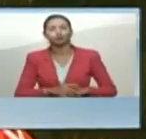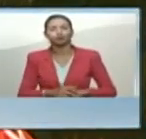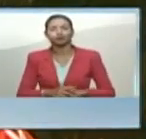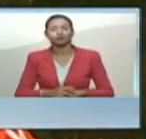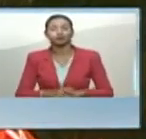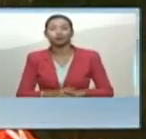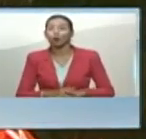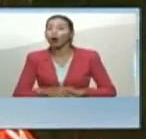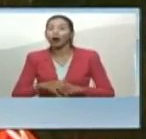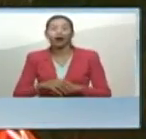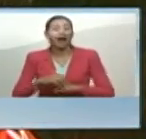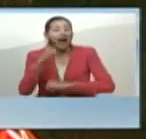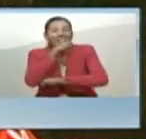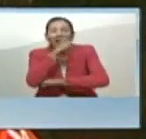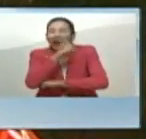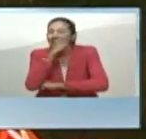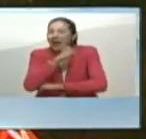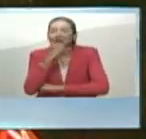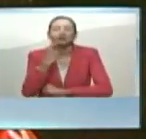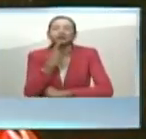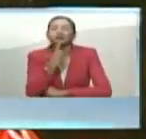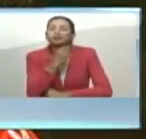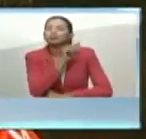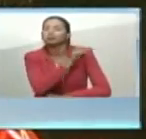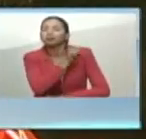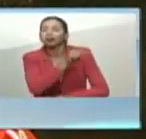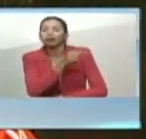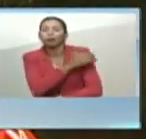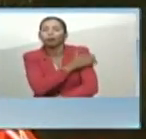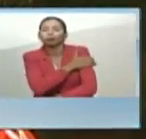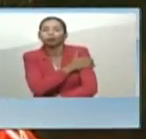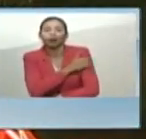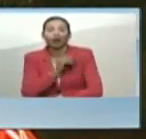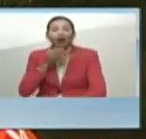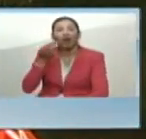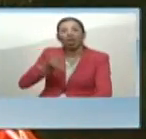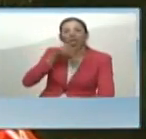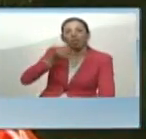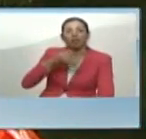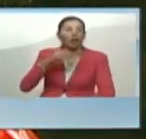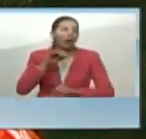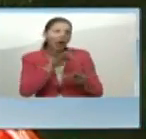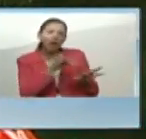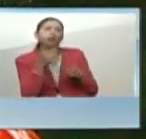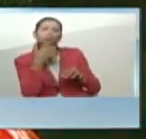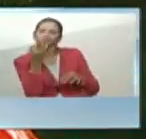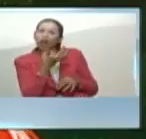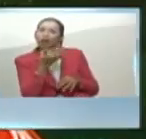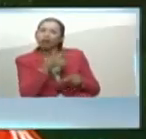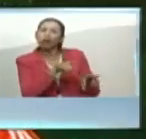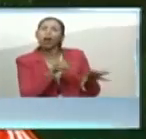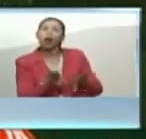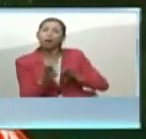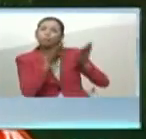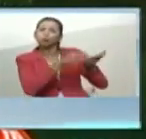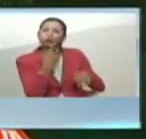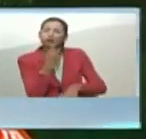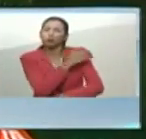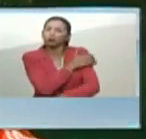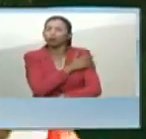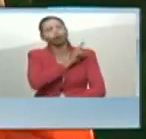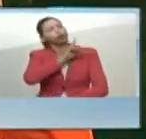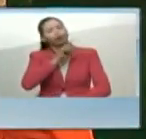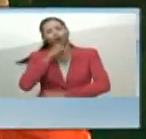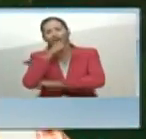a legitimar las tesis enemigas de la revolución. Algunos compañeros caen a legitimar esas tesis. No,